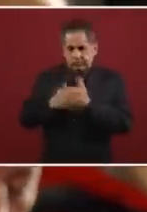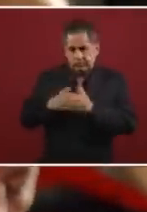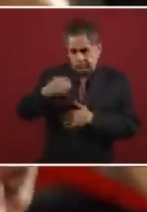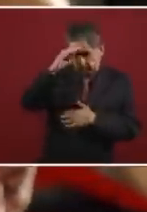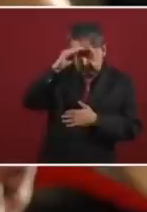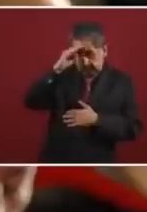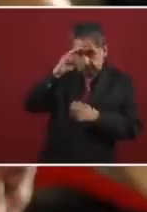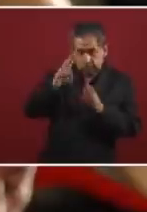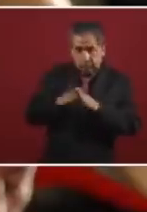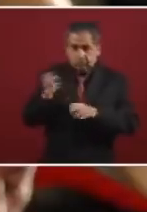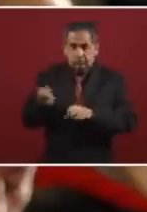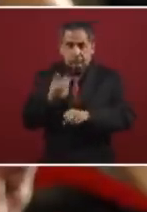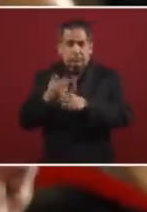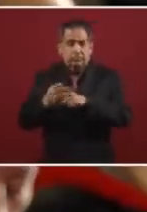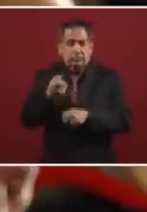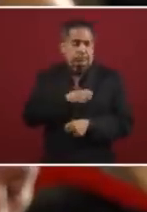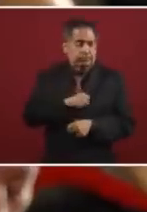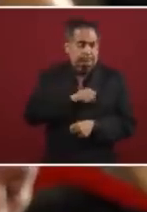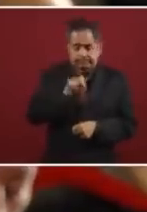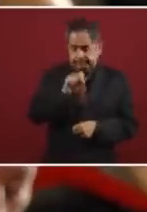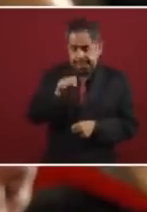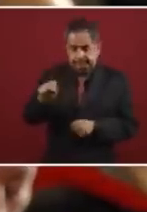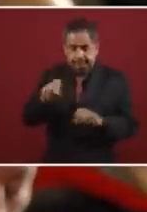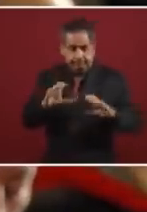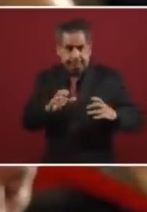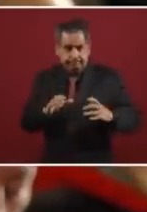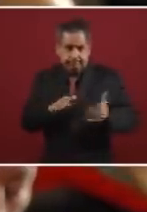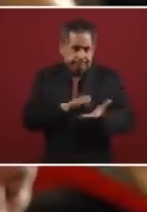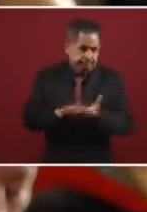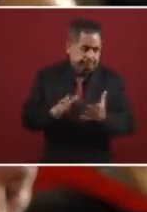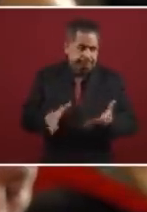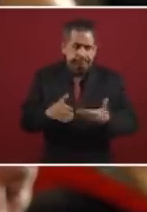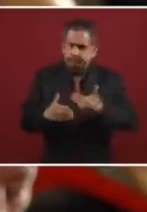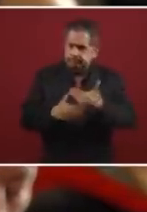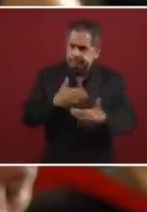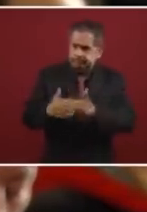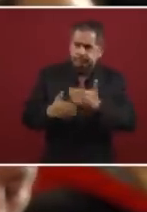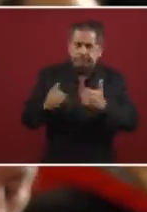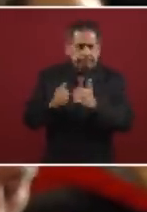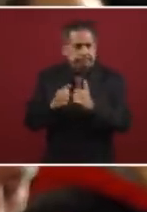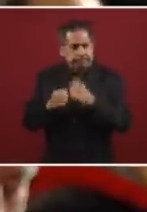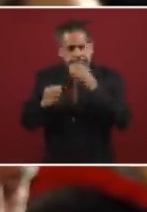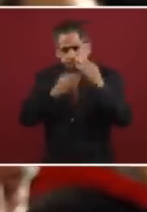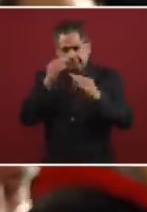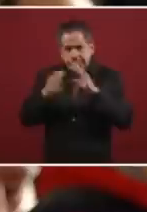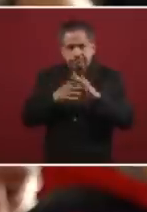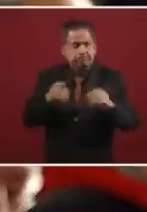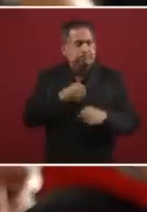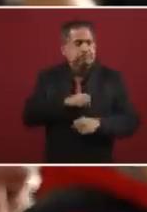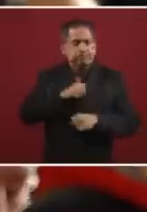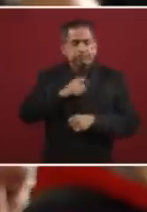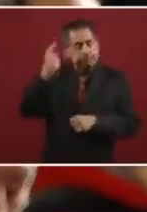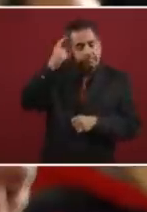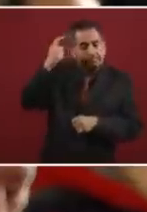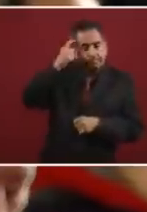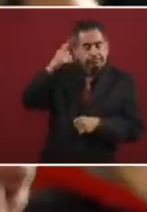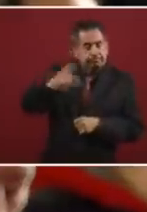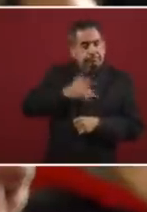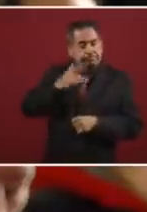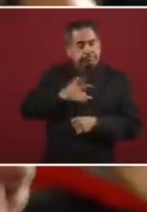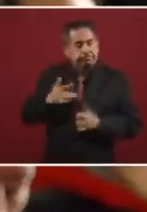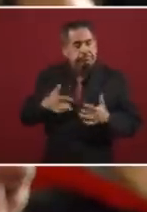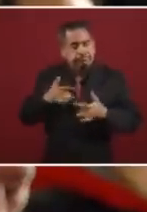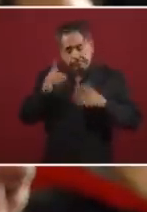con la secretaria de salud que es necesario impulsar una cruzada o campaña nacional de salud emocional que